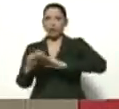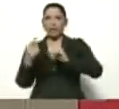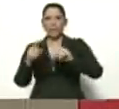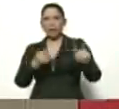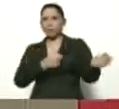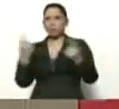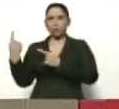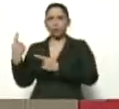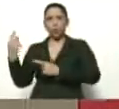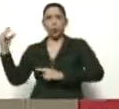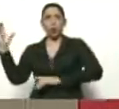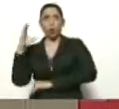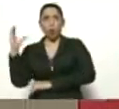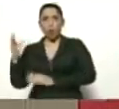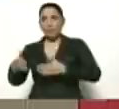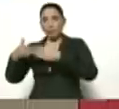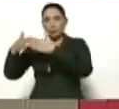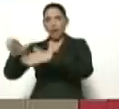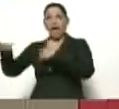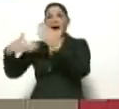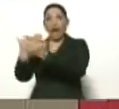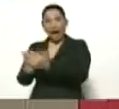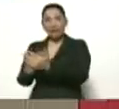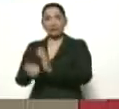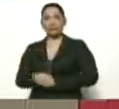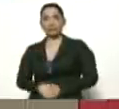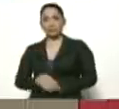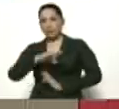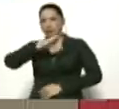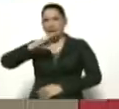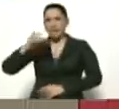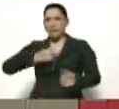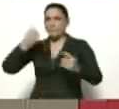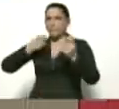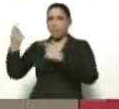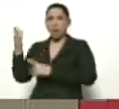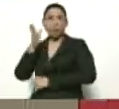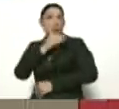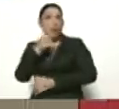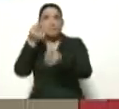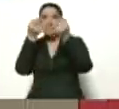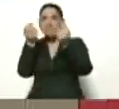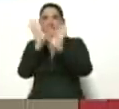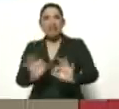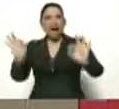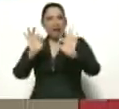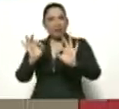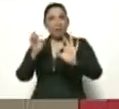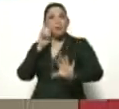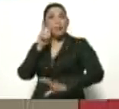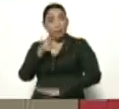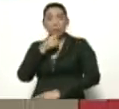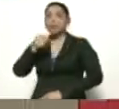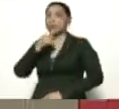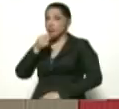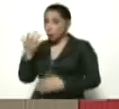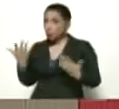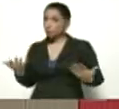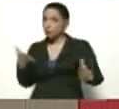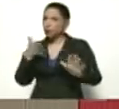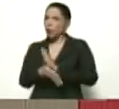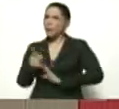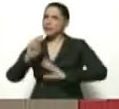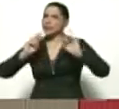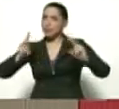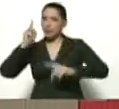colombianos hacia el pacífico y hacia el caribe y no hace ni dicen absolutamente nada vamos a ver el testimonio respecto a